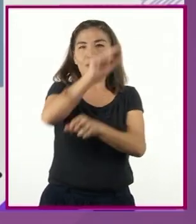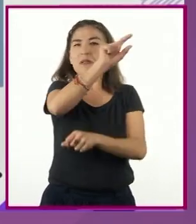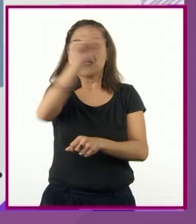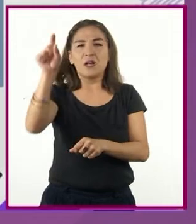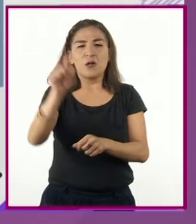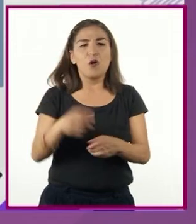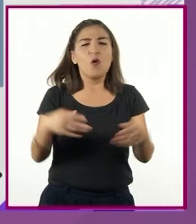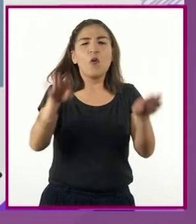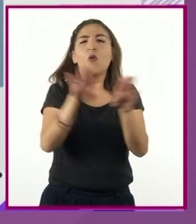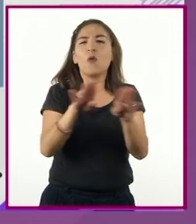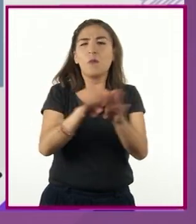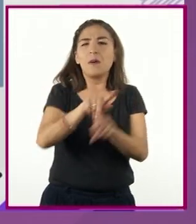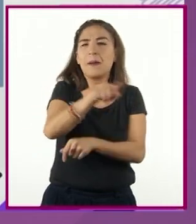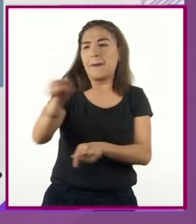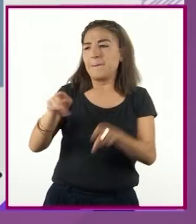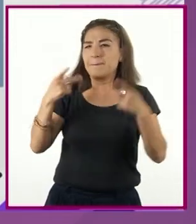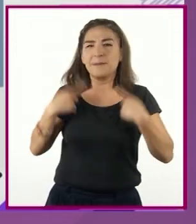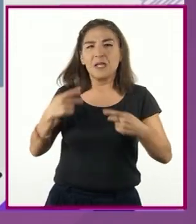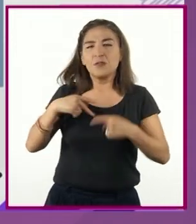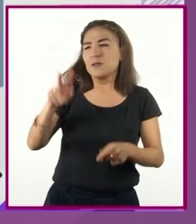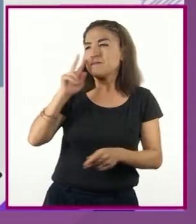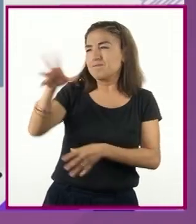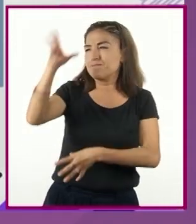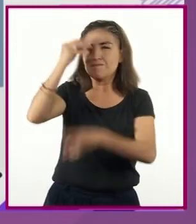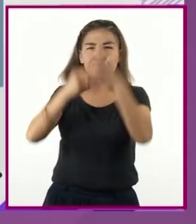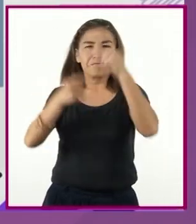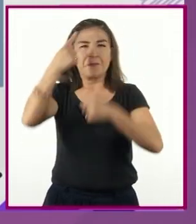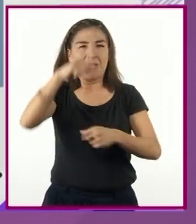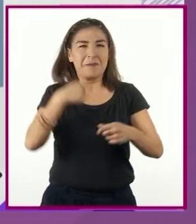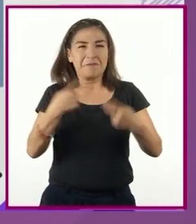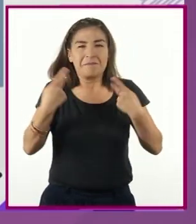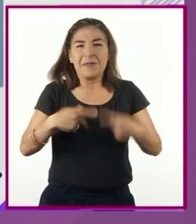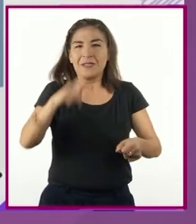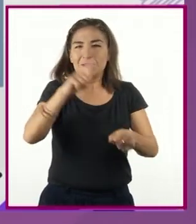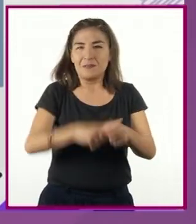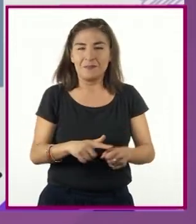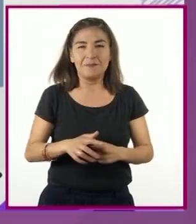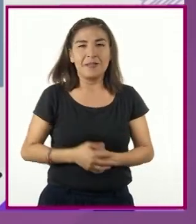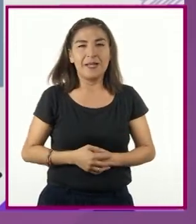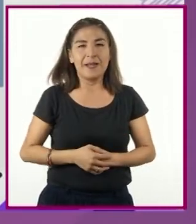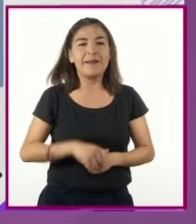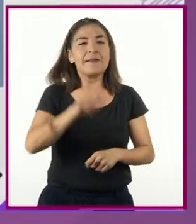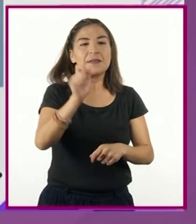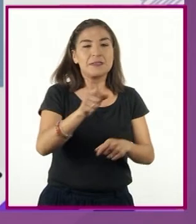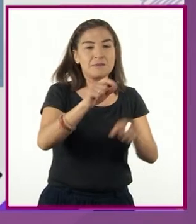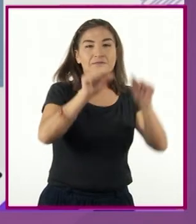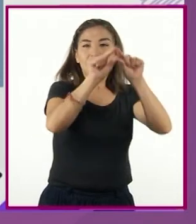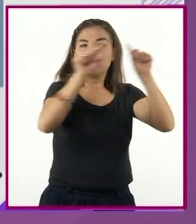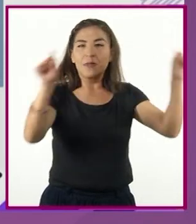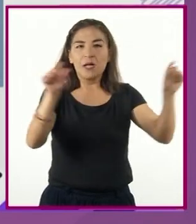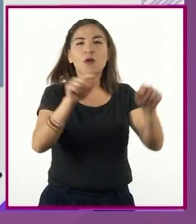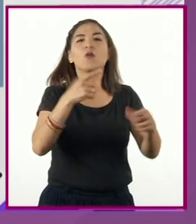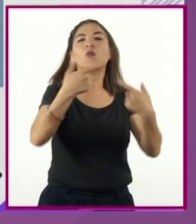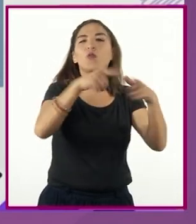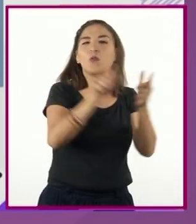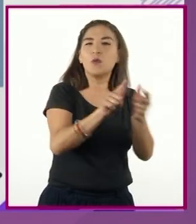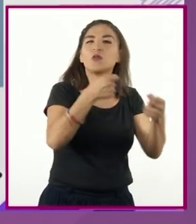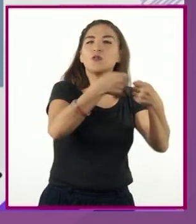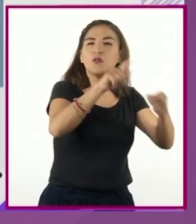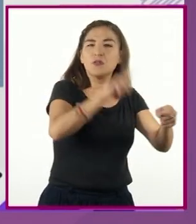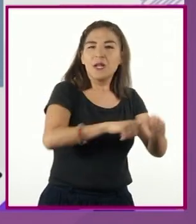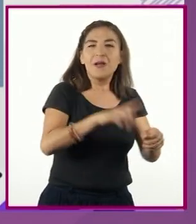han influido en mi identidad? En las filas escriban algunos de los grupos sociales que consideren